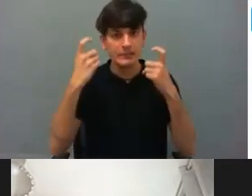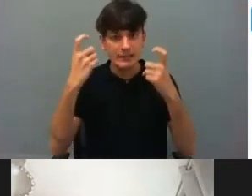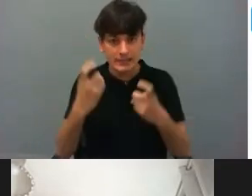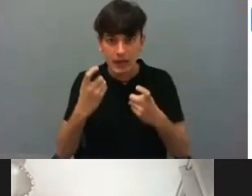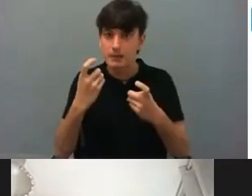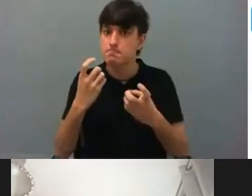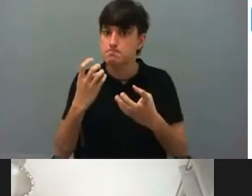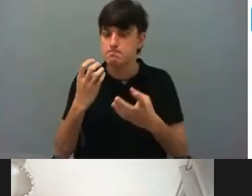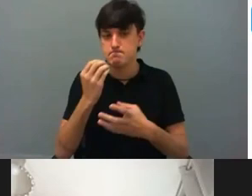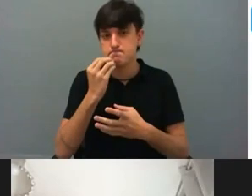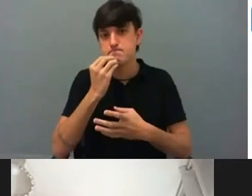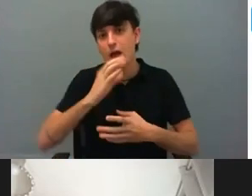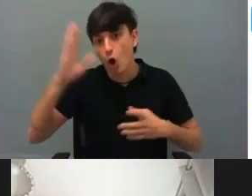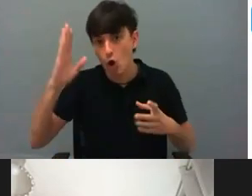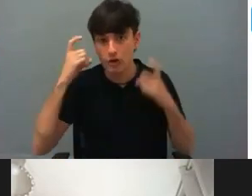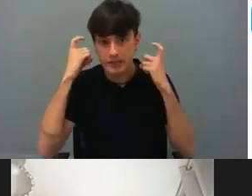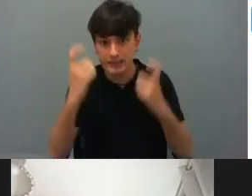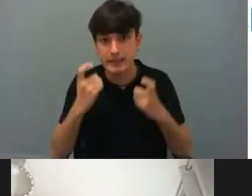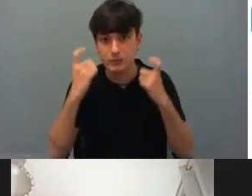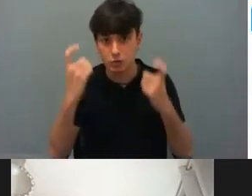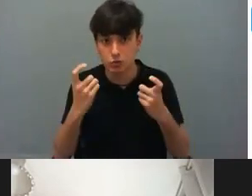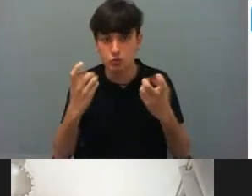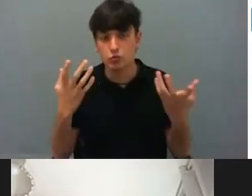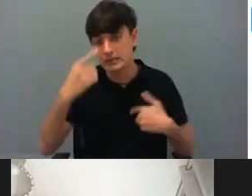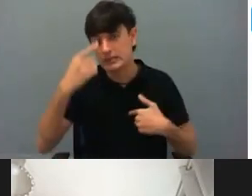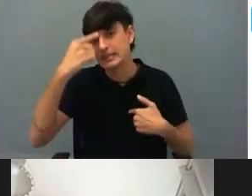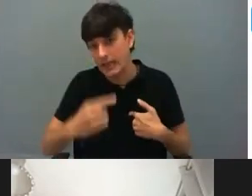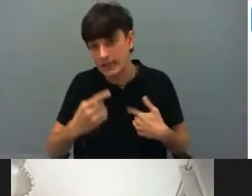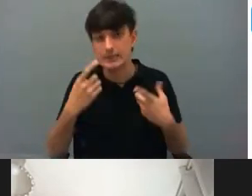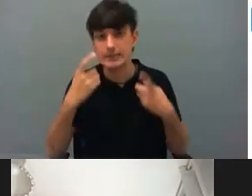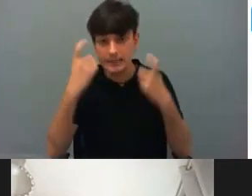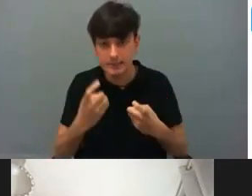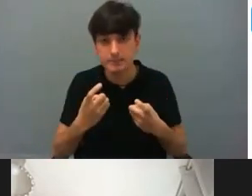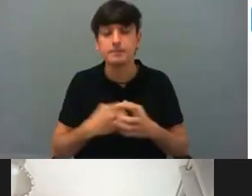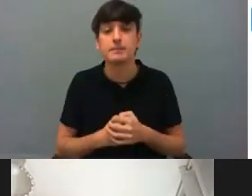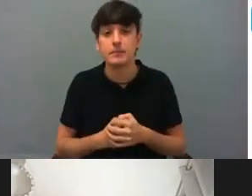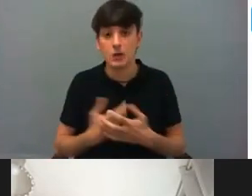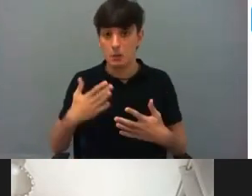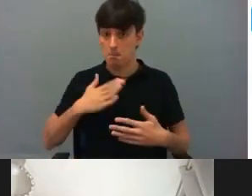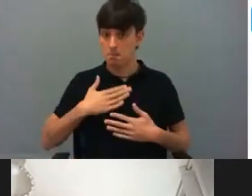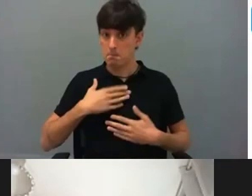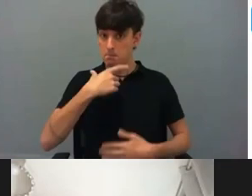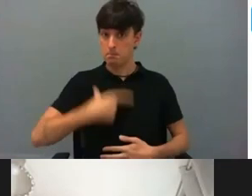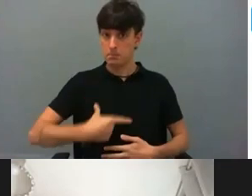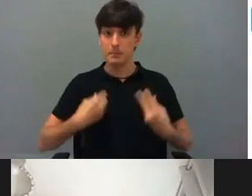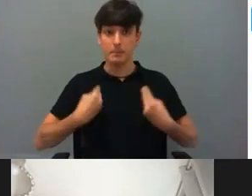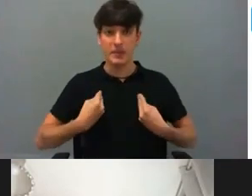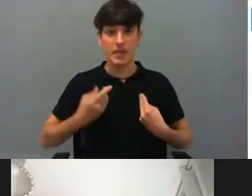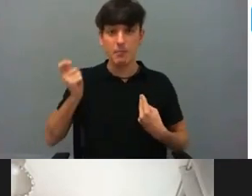y sabíamos. Yo he desarrollado mi vida profesional con